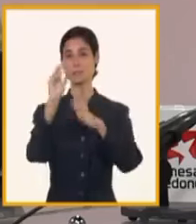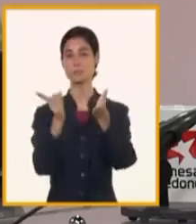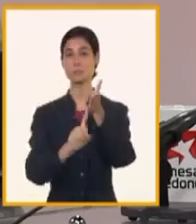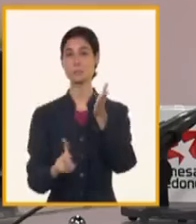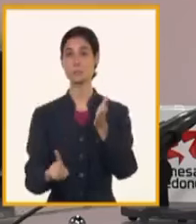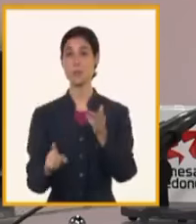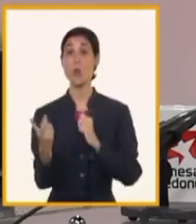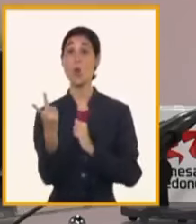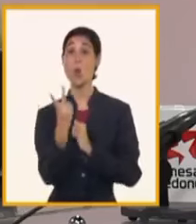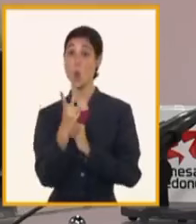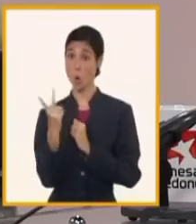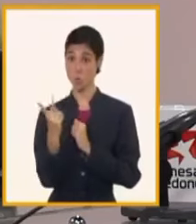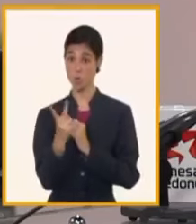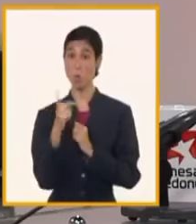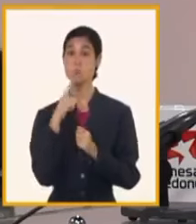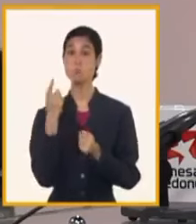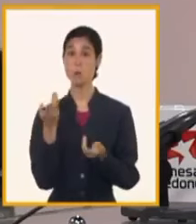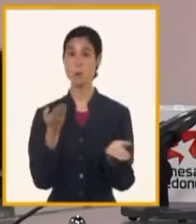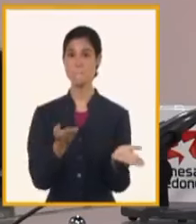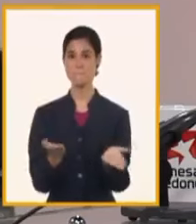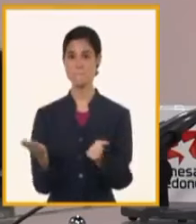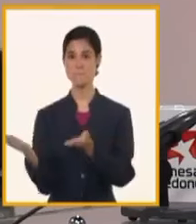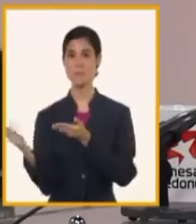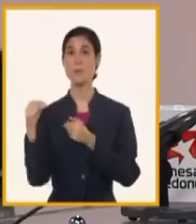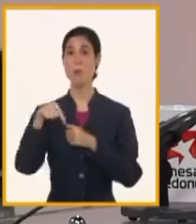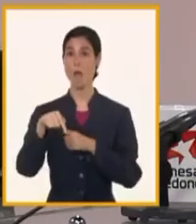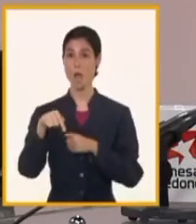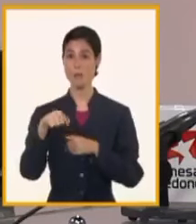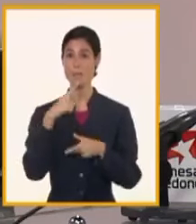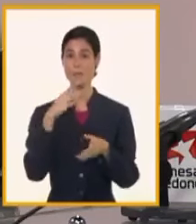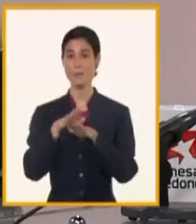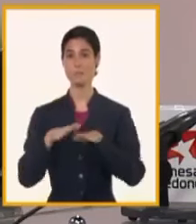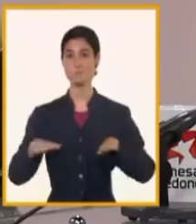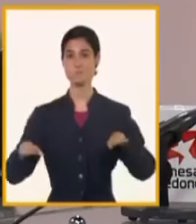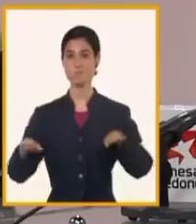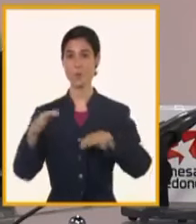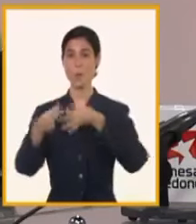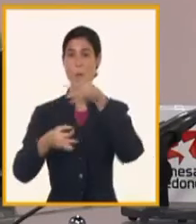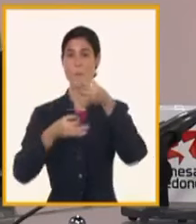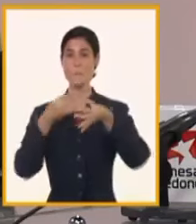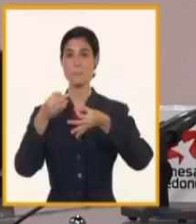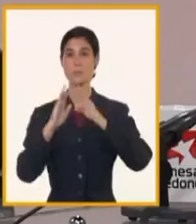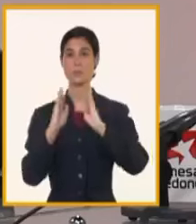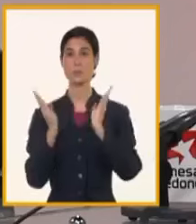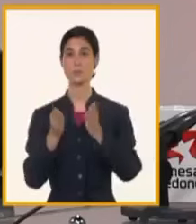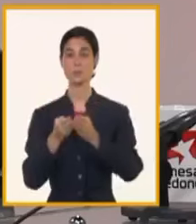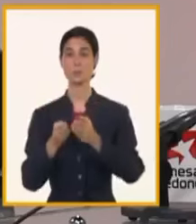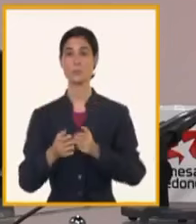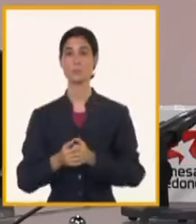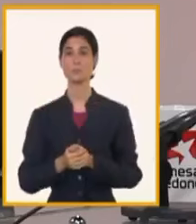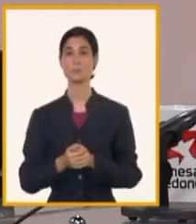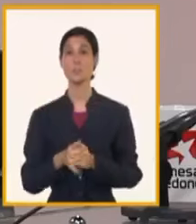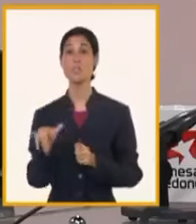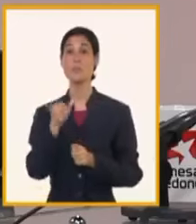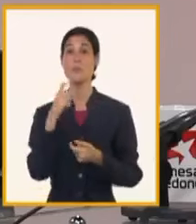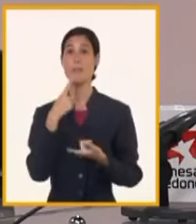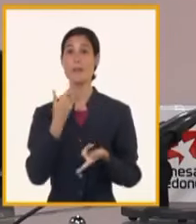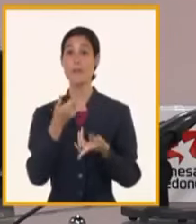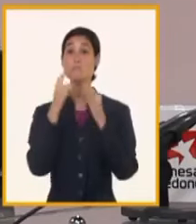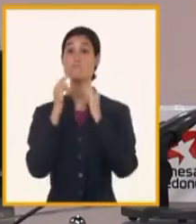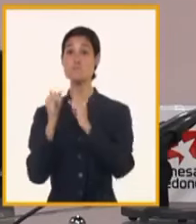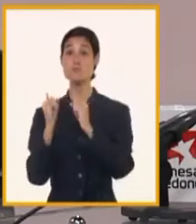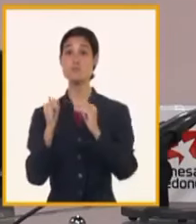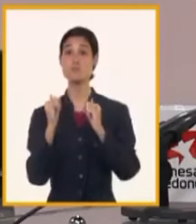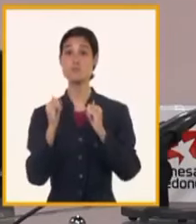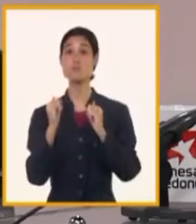estar ahí está el futuro digamos en la energía renovable pero no solo hay parece que hay buenas noticias hoy Así que no se